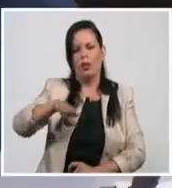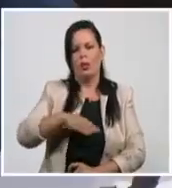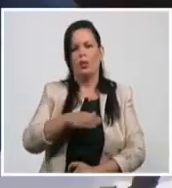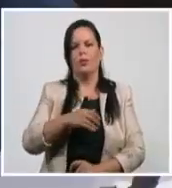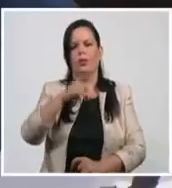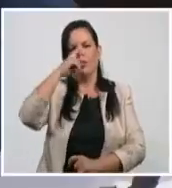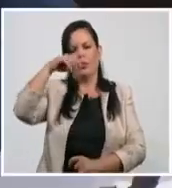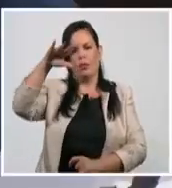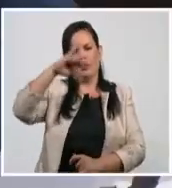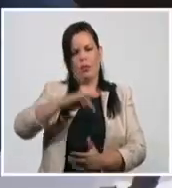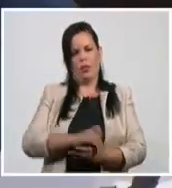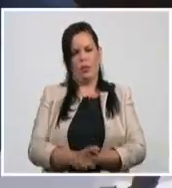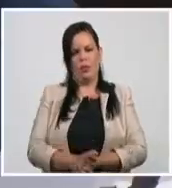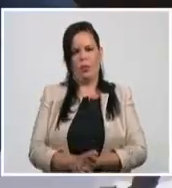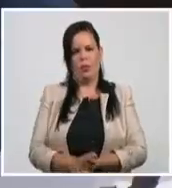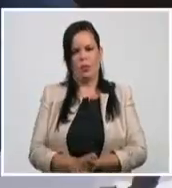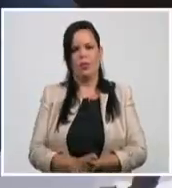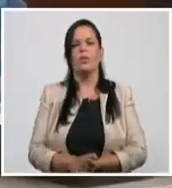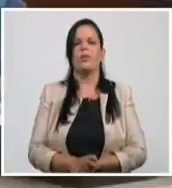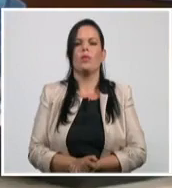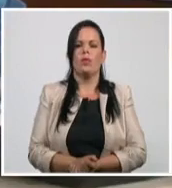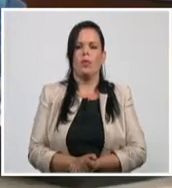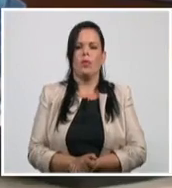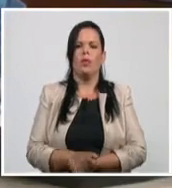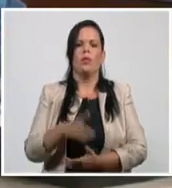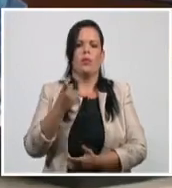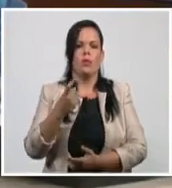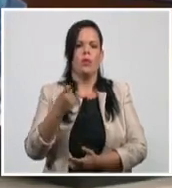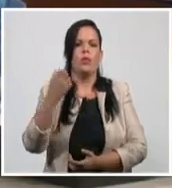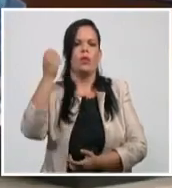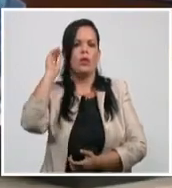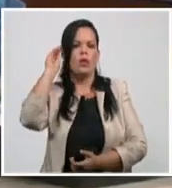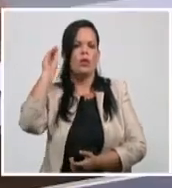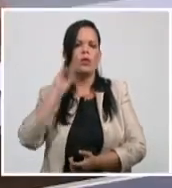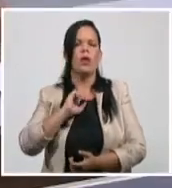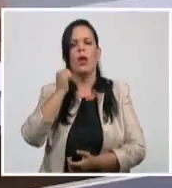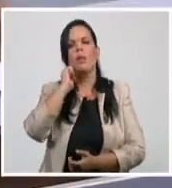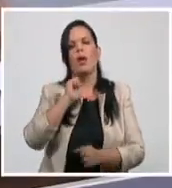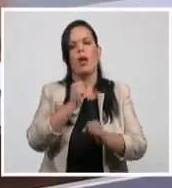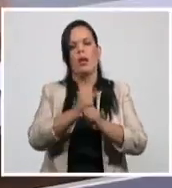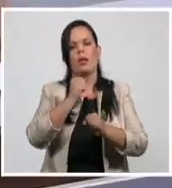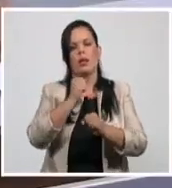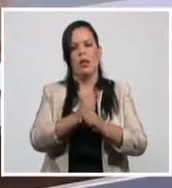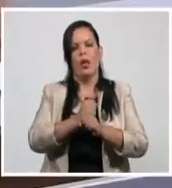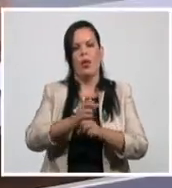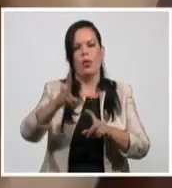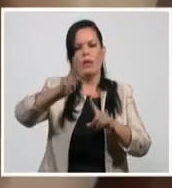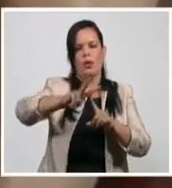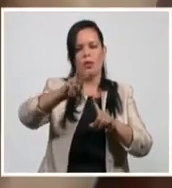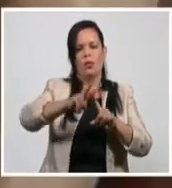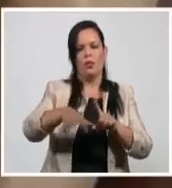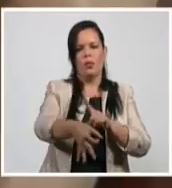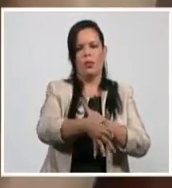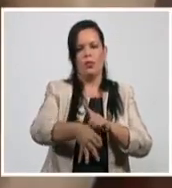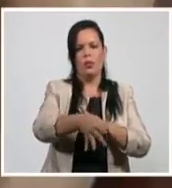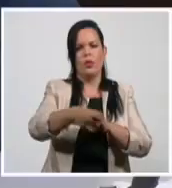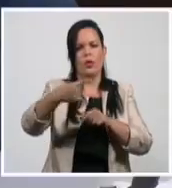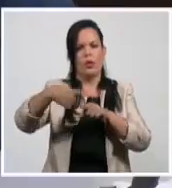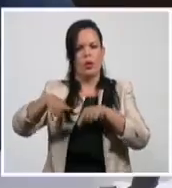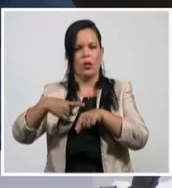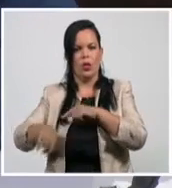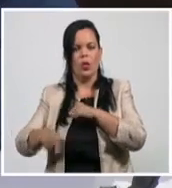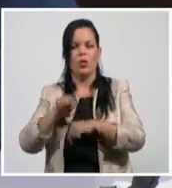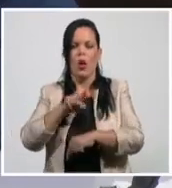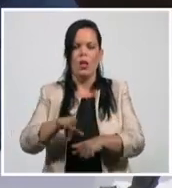con profundidad el trabajo de telecentros y emisoras territoriales, a potenciar en el organismo los negocios y la inversión extranjera,